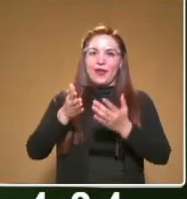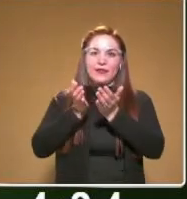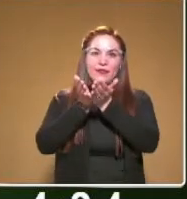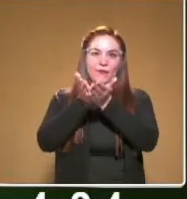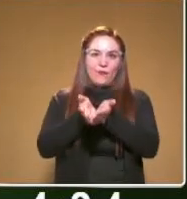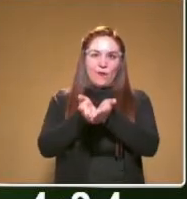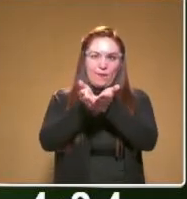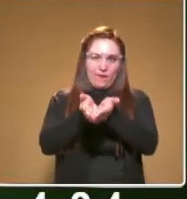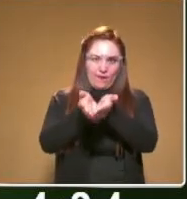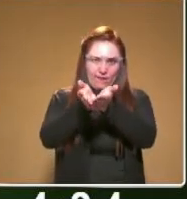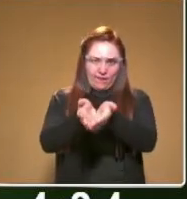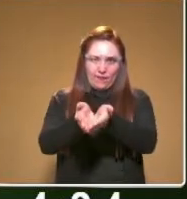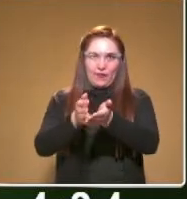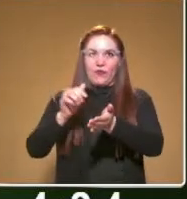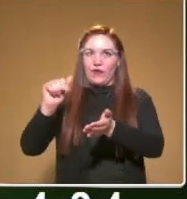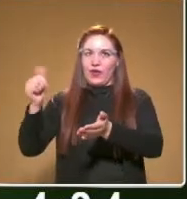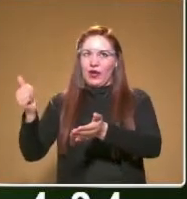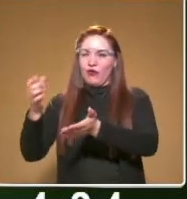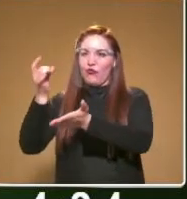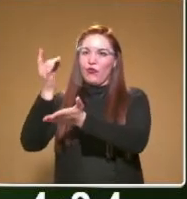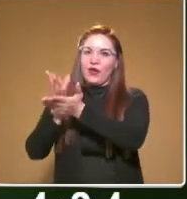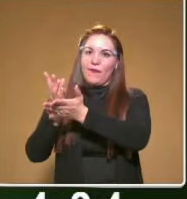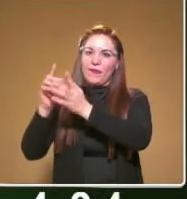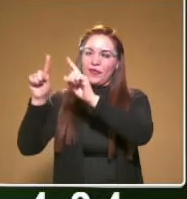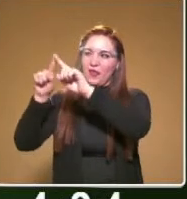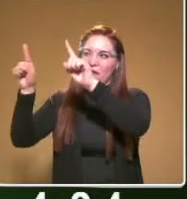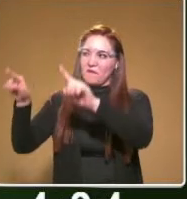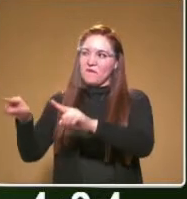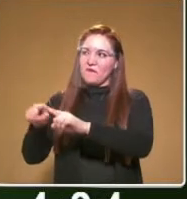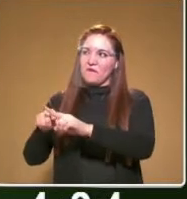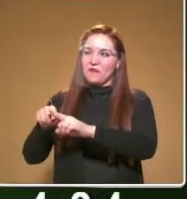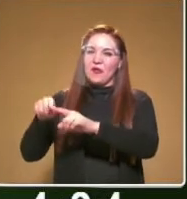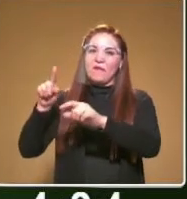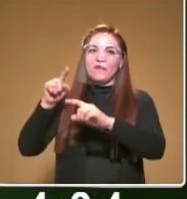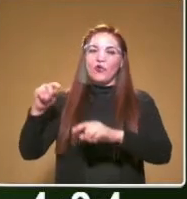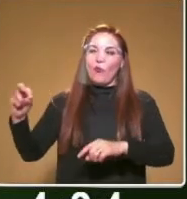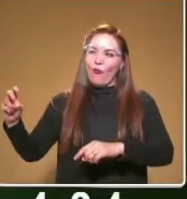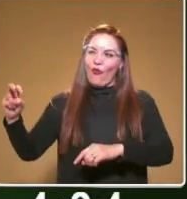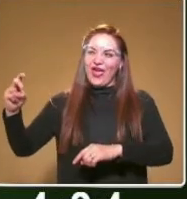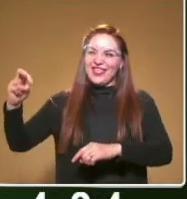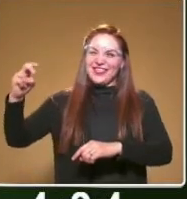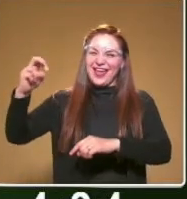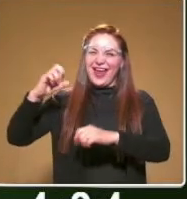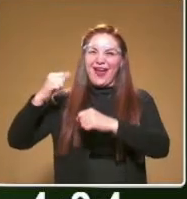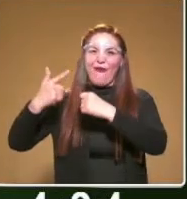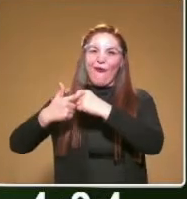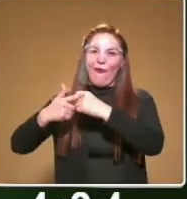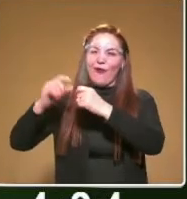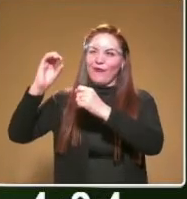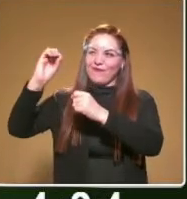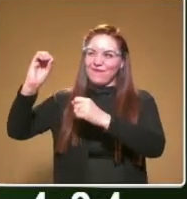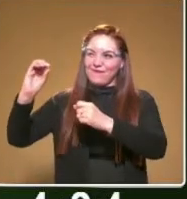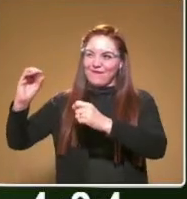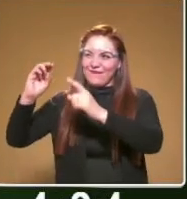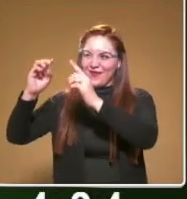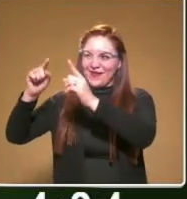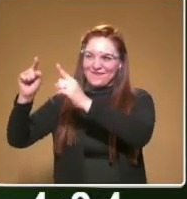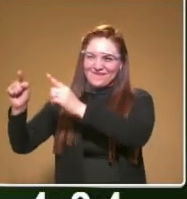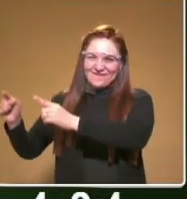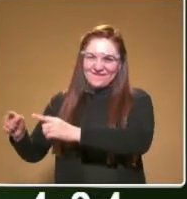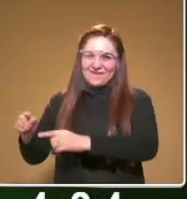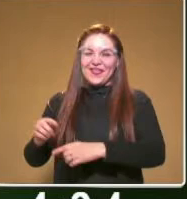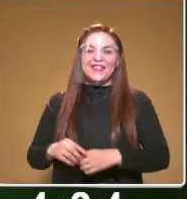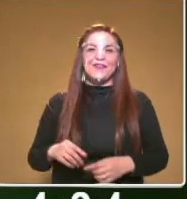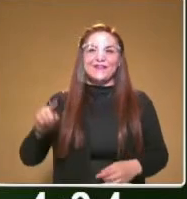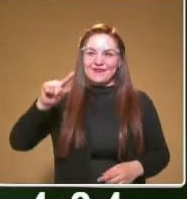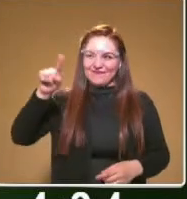pues simplemente como que una secuencia, una hilera de figuras. Como si fuera una escalera o algo, y tú dirás, ¿qué tema fue? Pues no